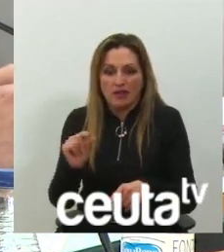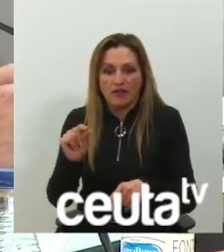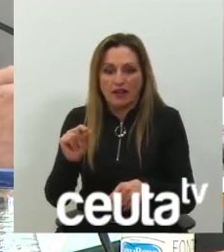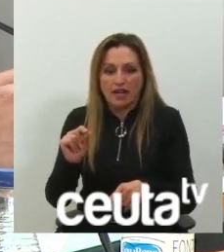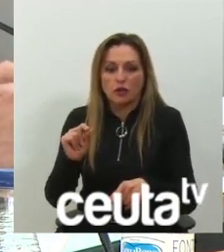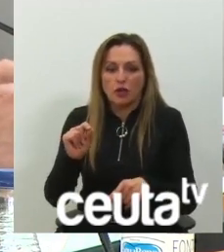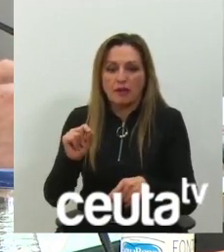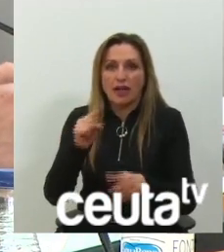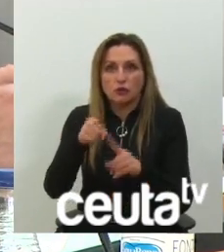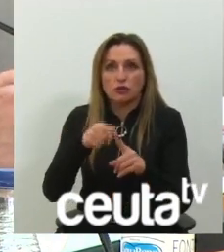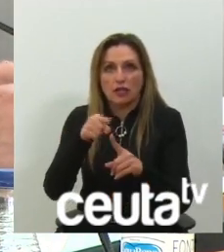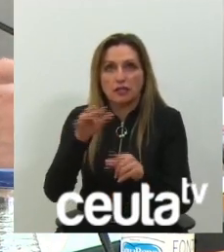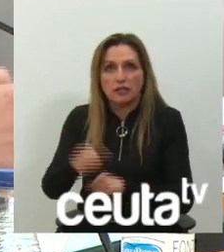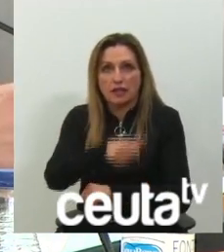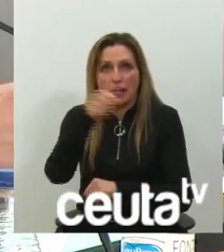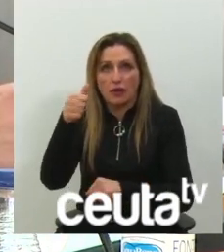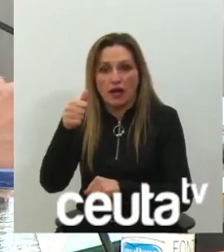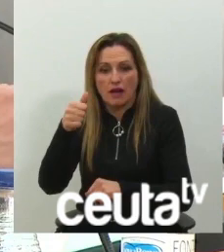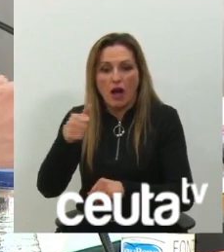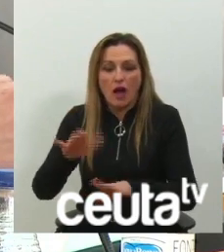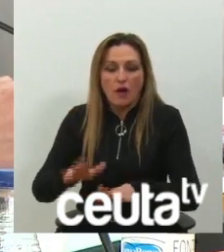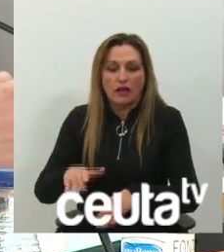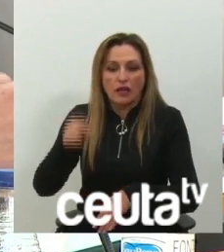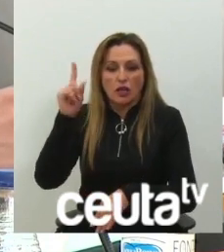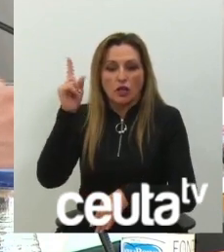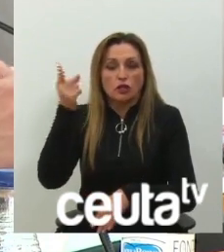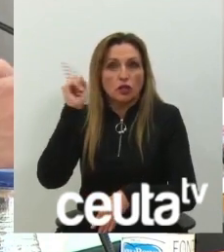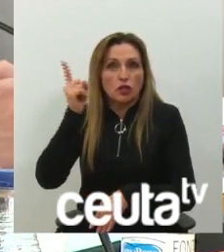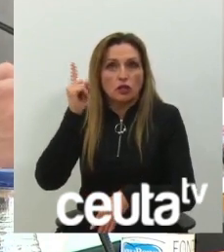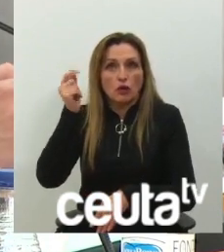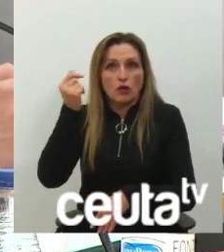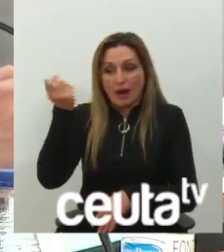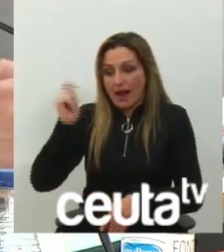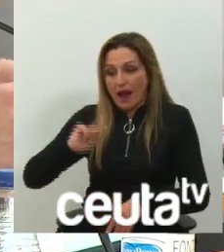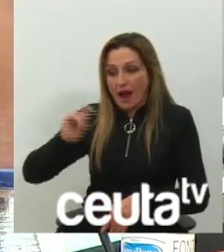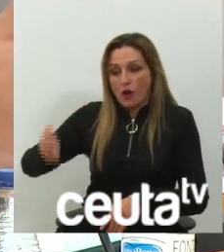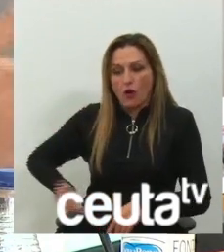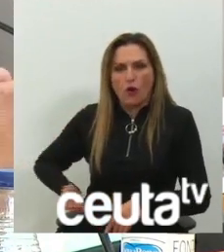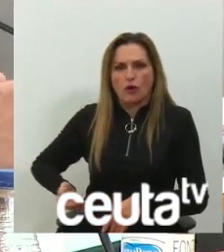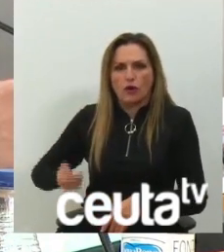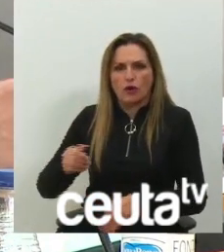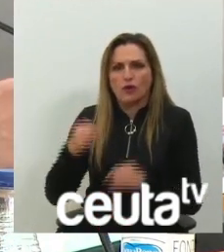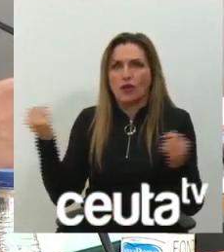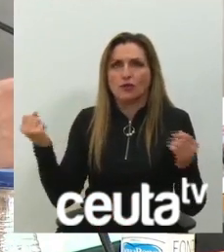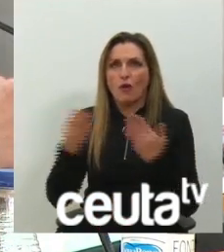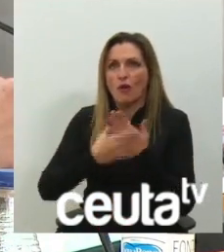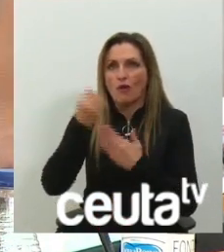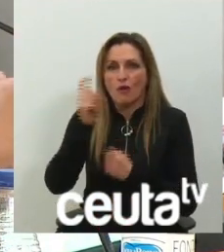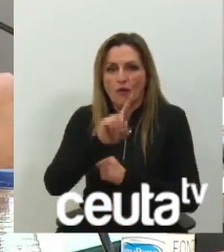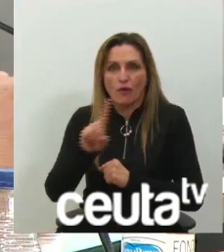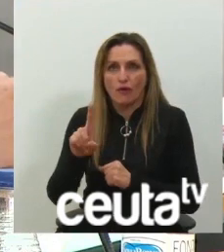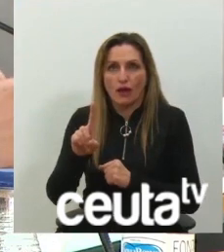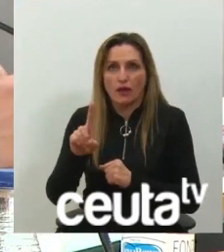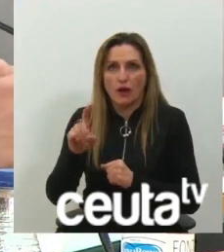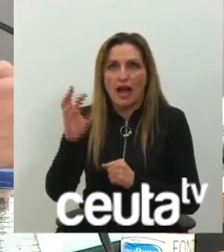decir eso de que sólo para los ricos me parece es un error y hay que hay que ver que sea cómo se ha trabajado esa línea las bonificaciones